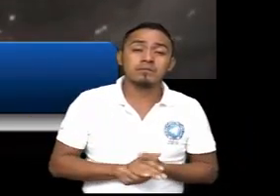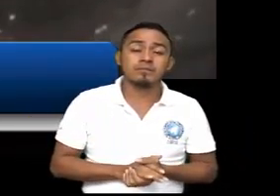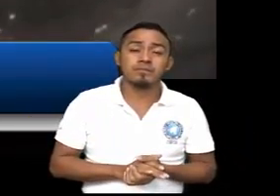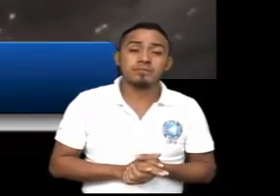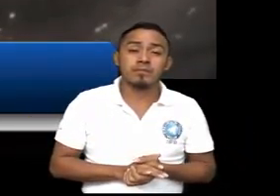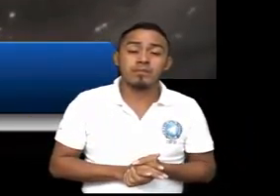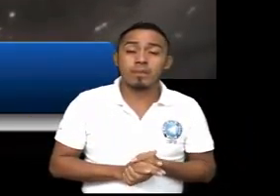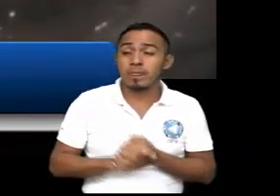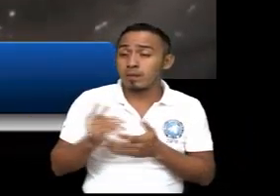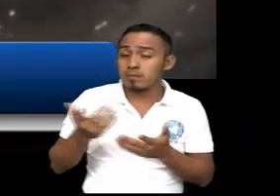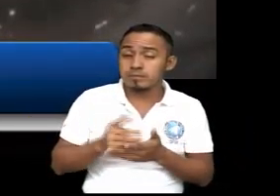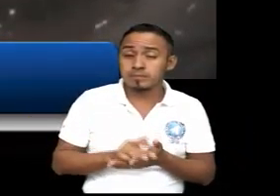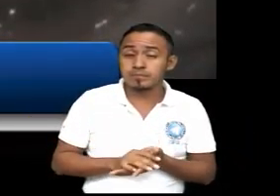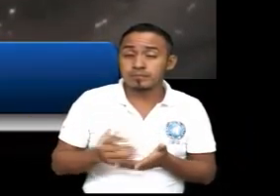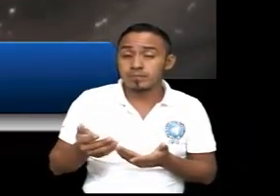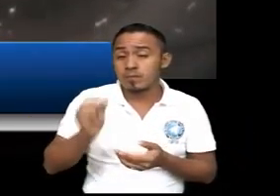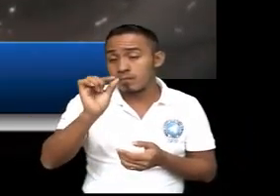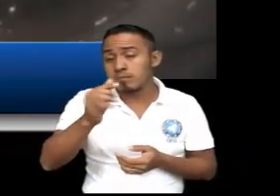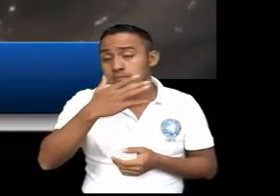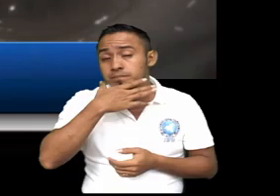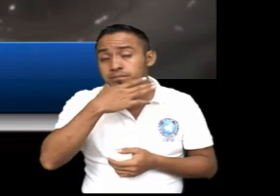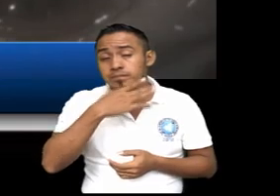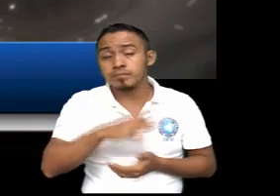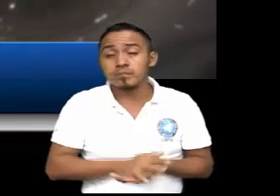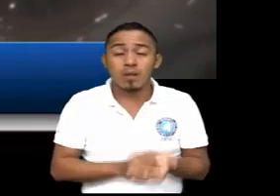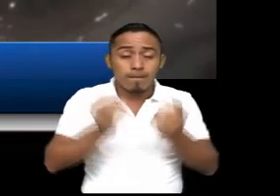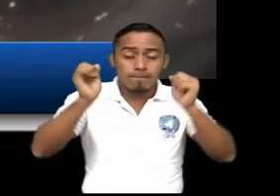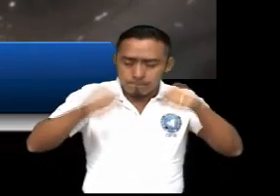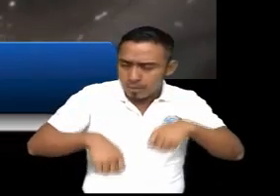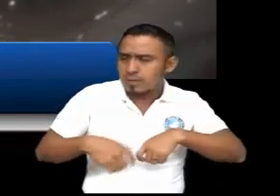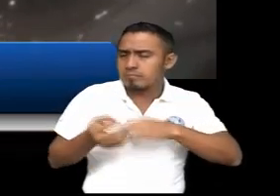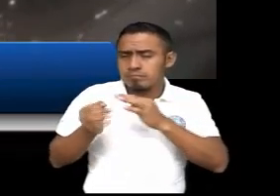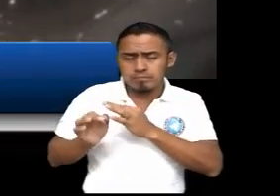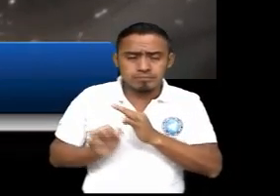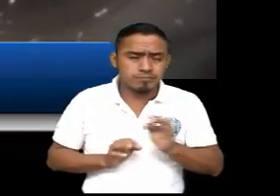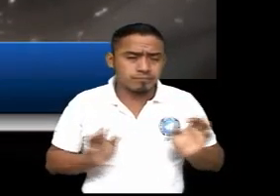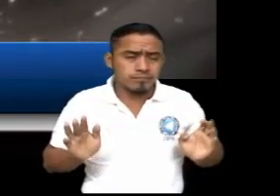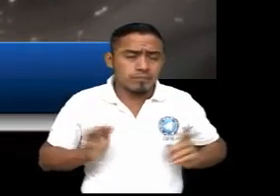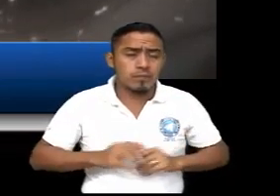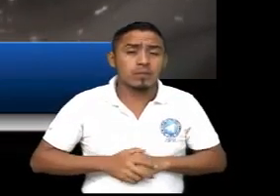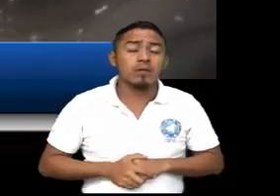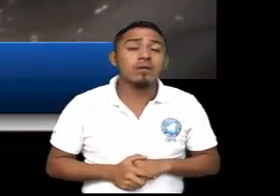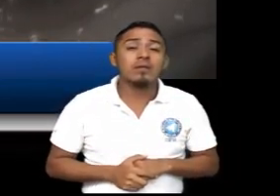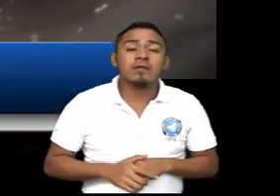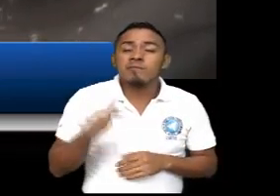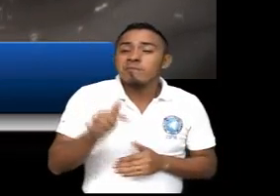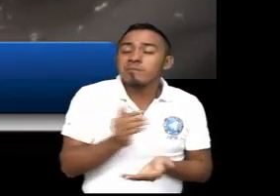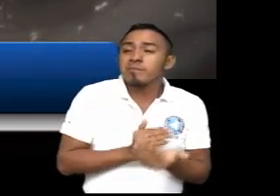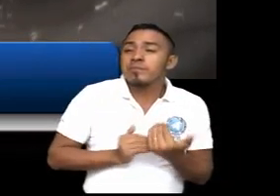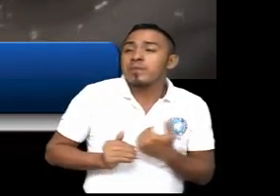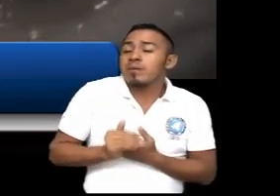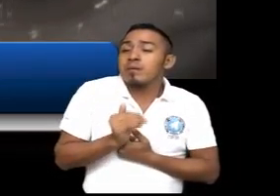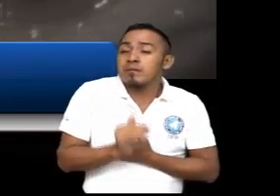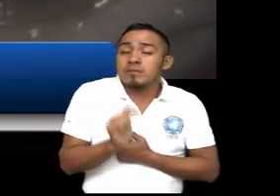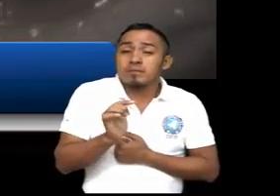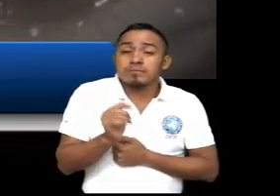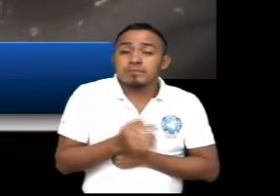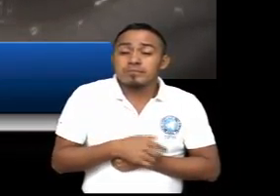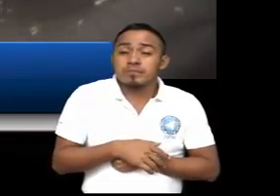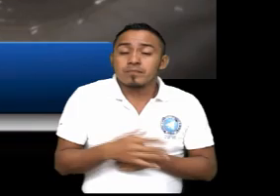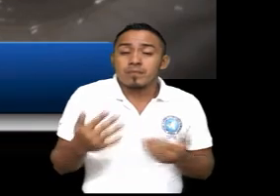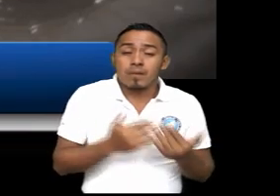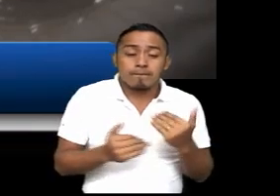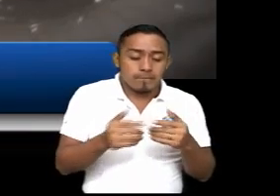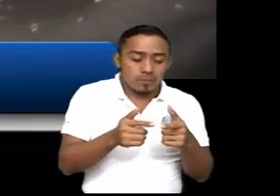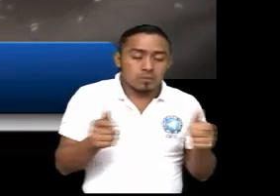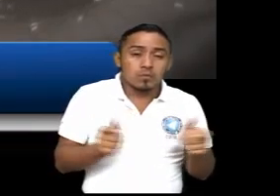de la agudeza visual, pero que es tratable a través de una cirugía. Ahora, ¿quiénes afectan más? Usted me decía que afecta, es por